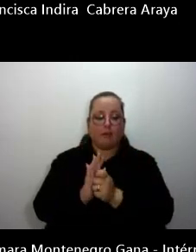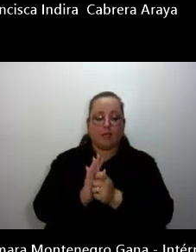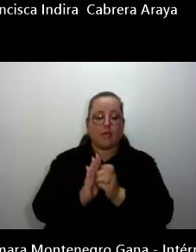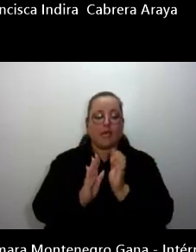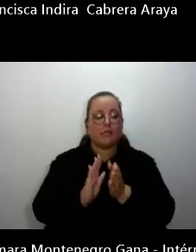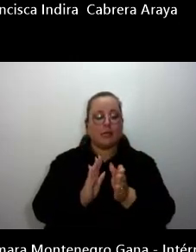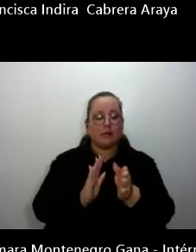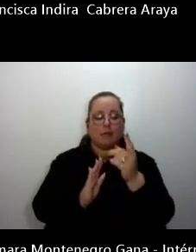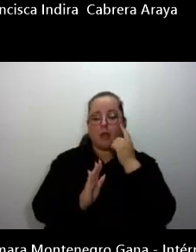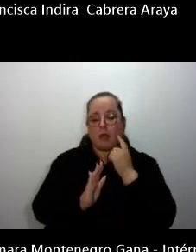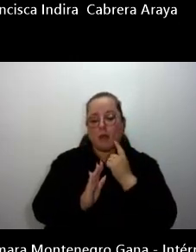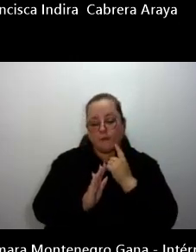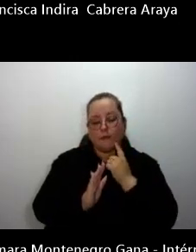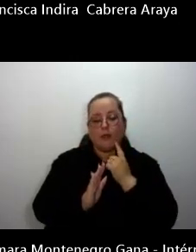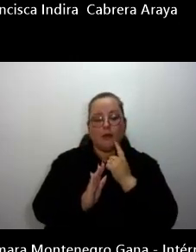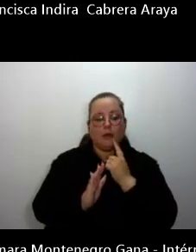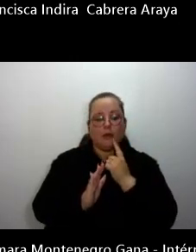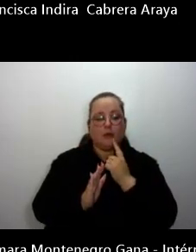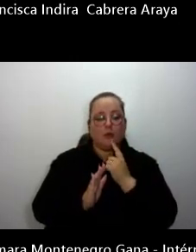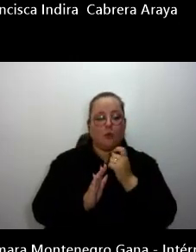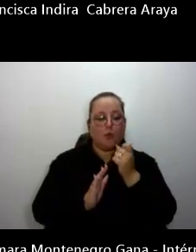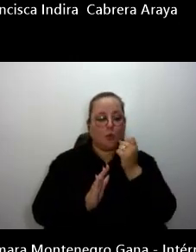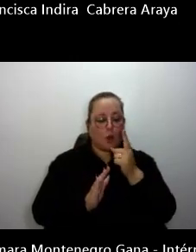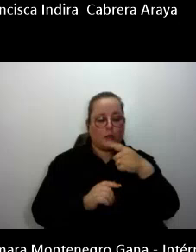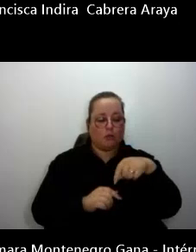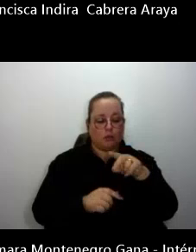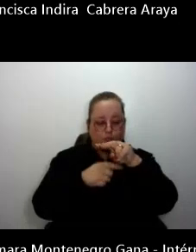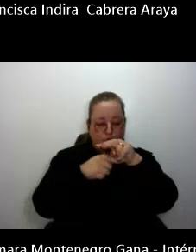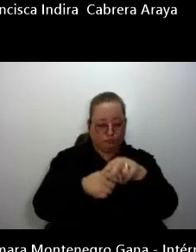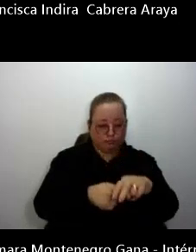seguimiento, ¿verdad? En las cuales vamos a monitorear